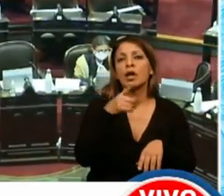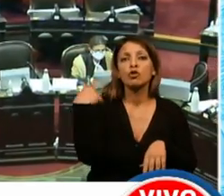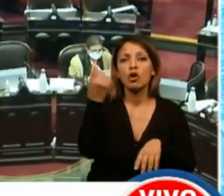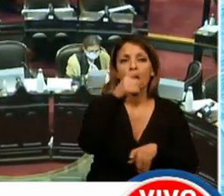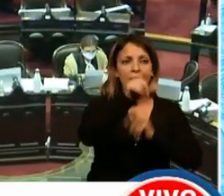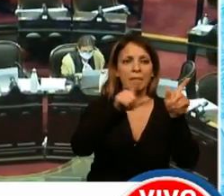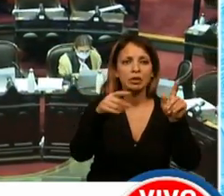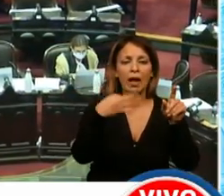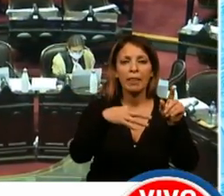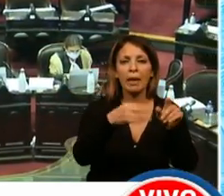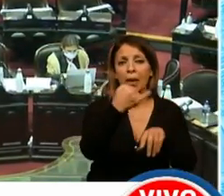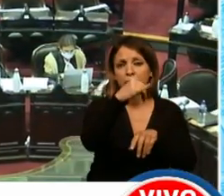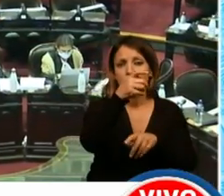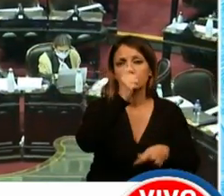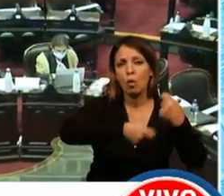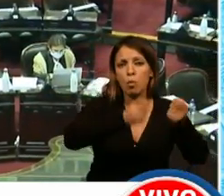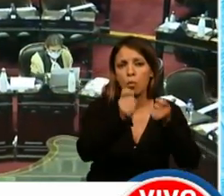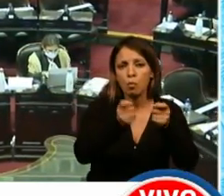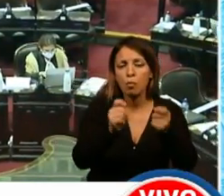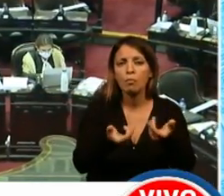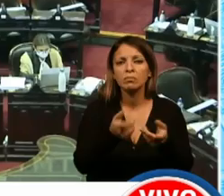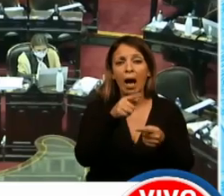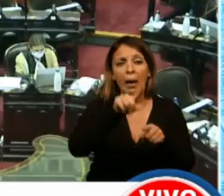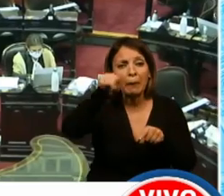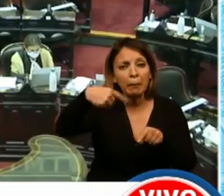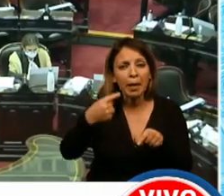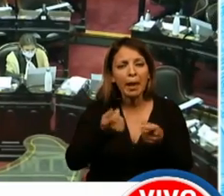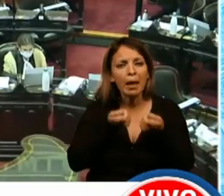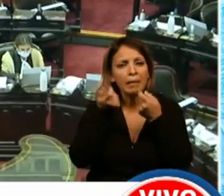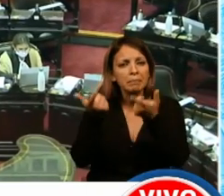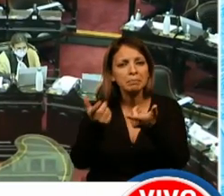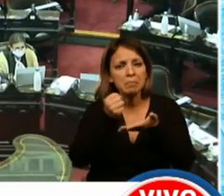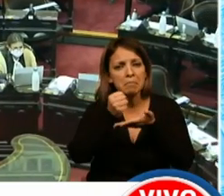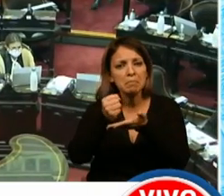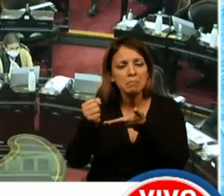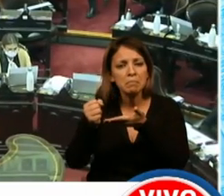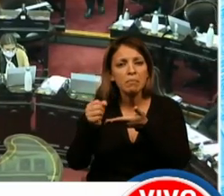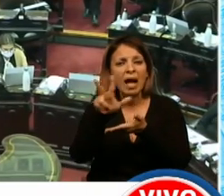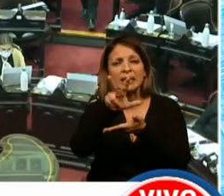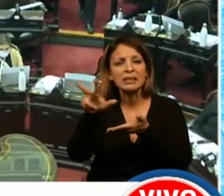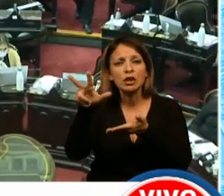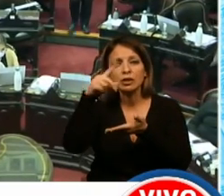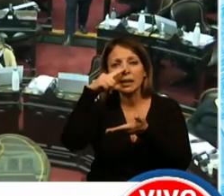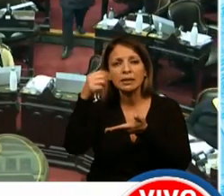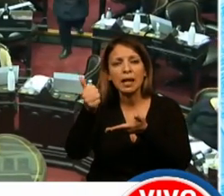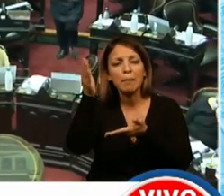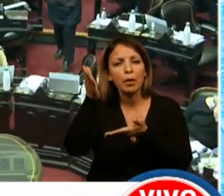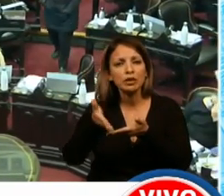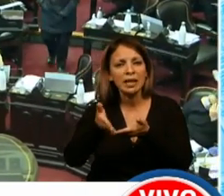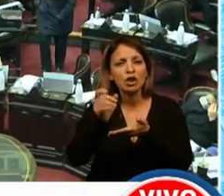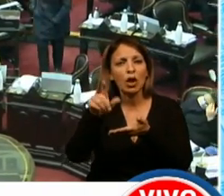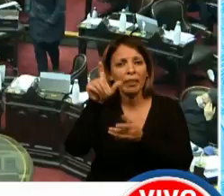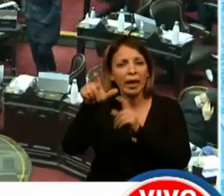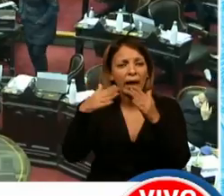consumidores vamos a mejorar de la 2 beneficios al 300 76 por ciento